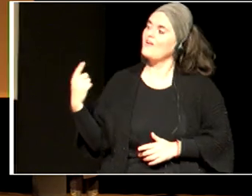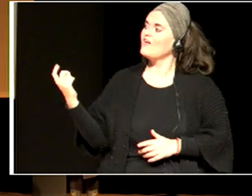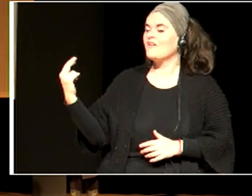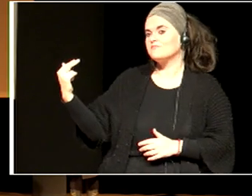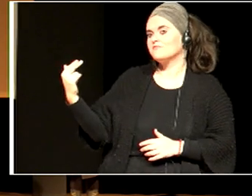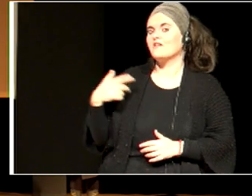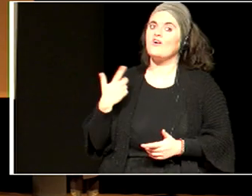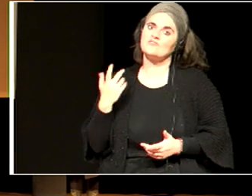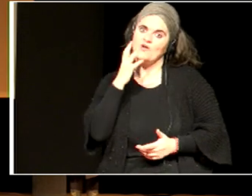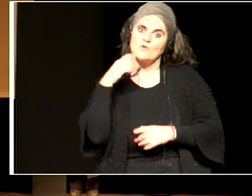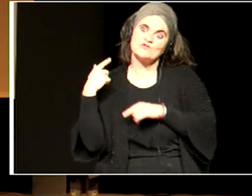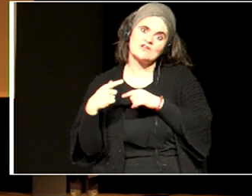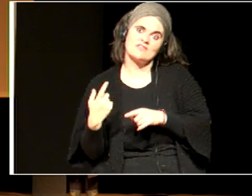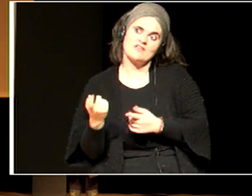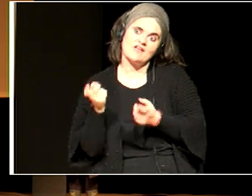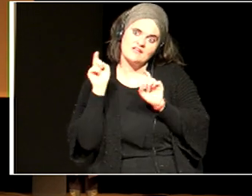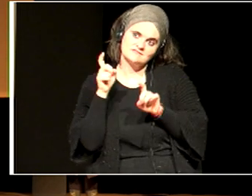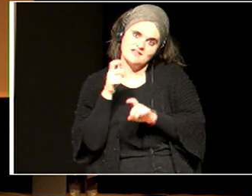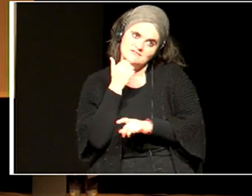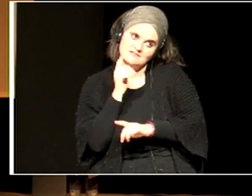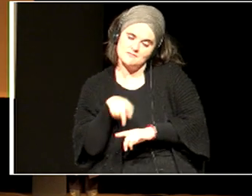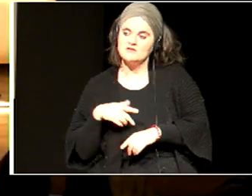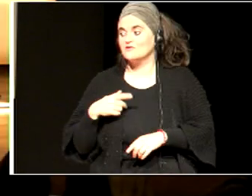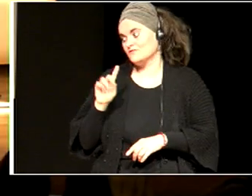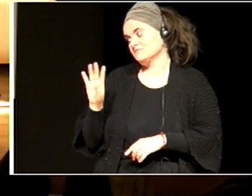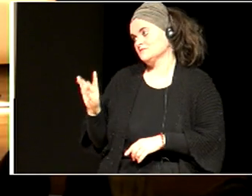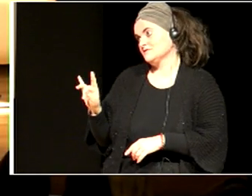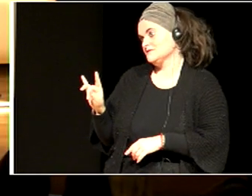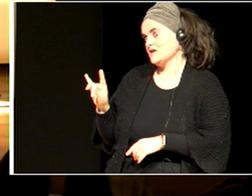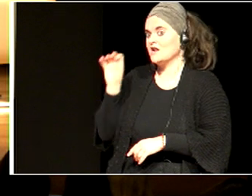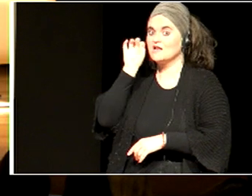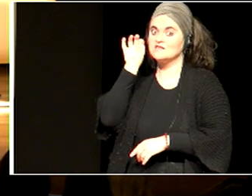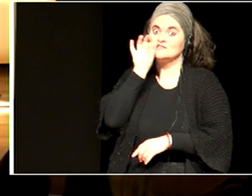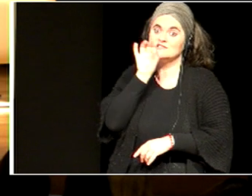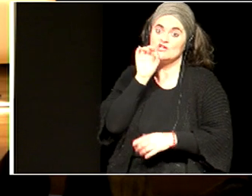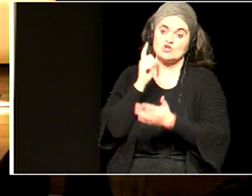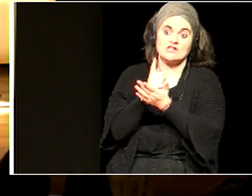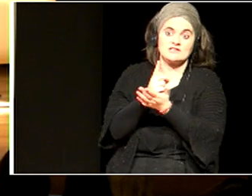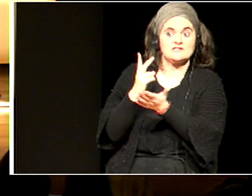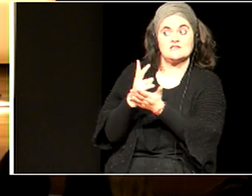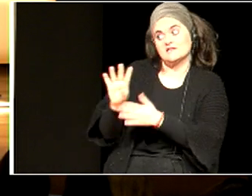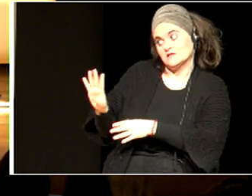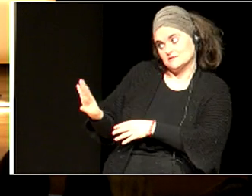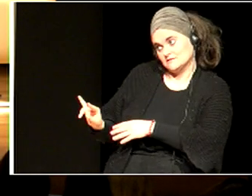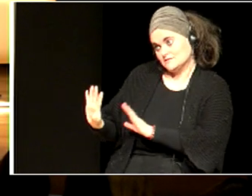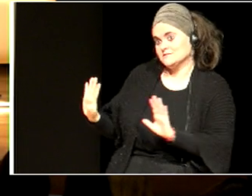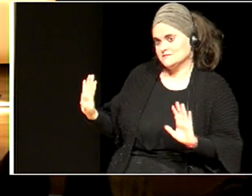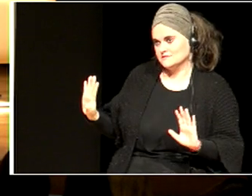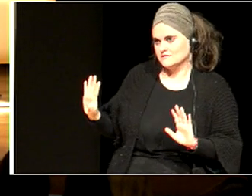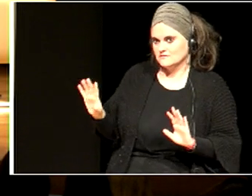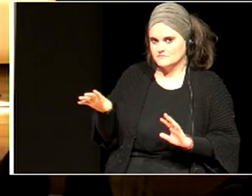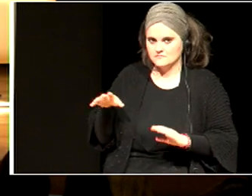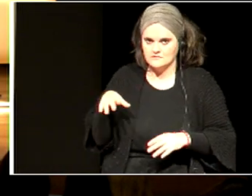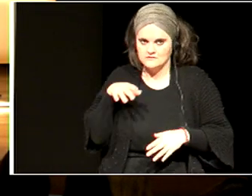tradicional también enseña mucho dios si a la gente del siglo 16 17 le enseñaban mucho si a la gente